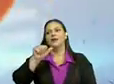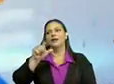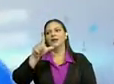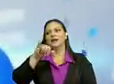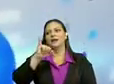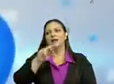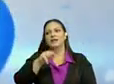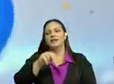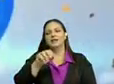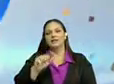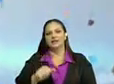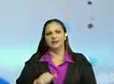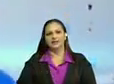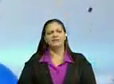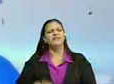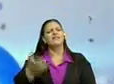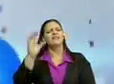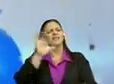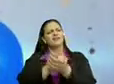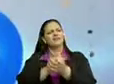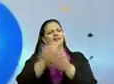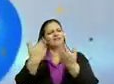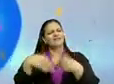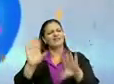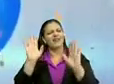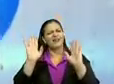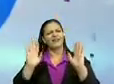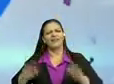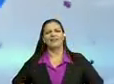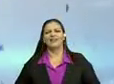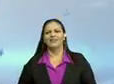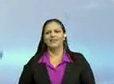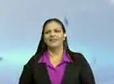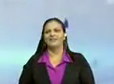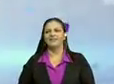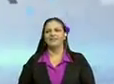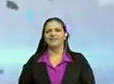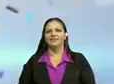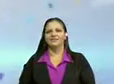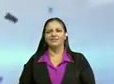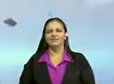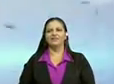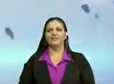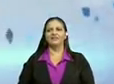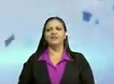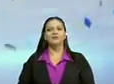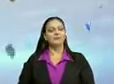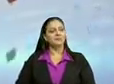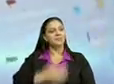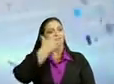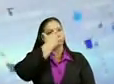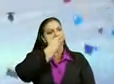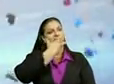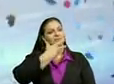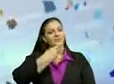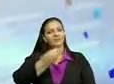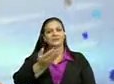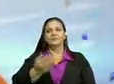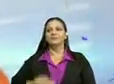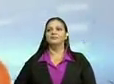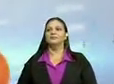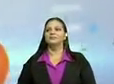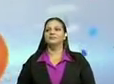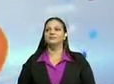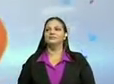el 700. Más respeto, por va favor. Va a ser el marido se ahorque ahorita. Están viendo ahorita en la noticia. Guapísima. Ah, el marido es